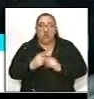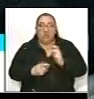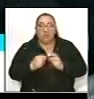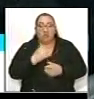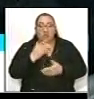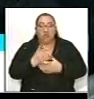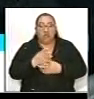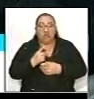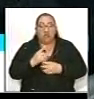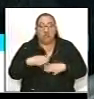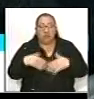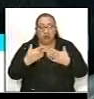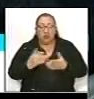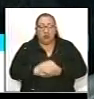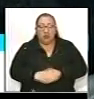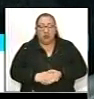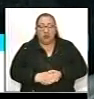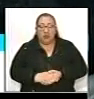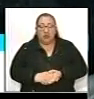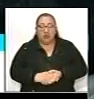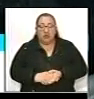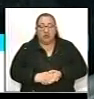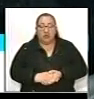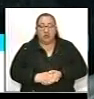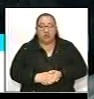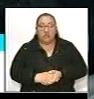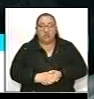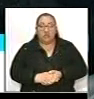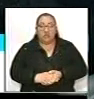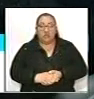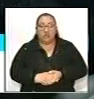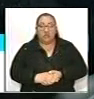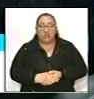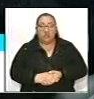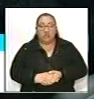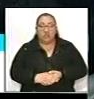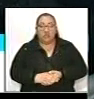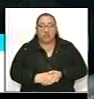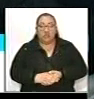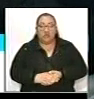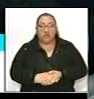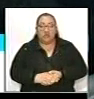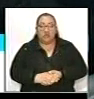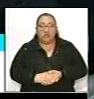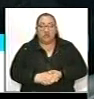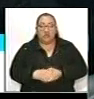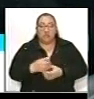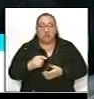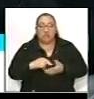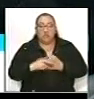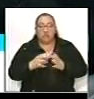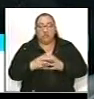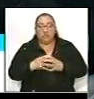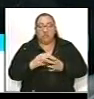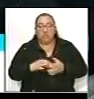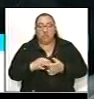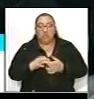es la posibilidad de establecer vacantes en las academias preuniversitarias, en los cursos de especialización